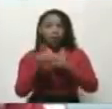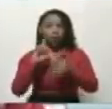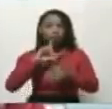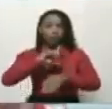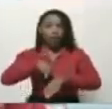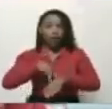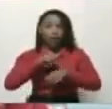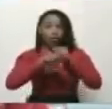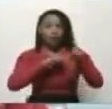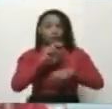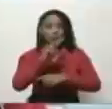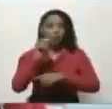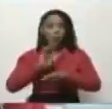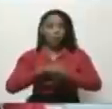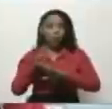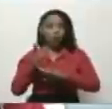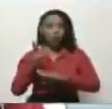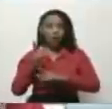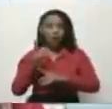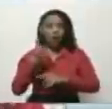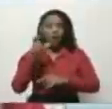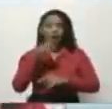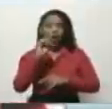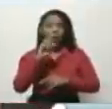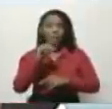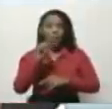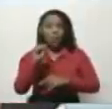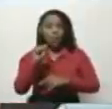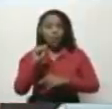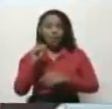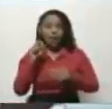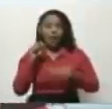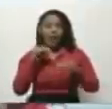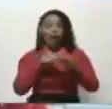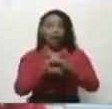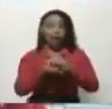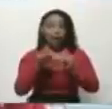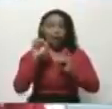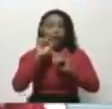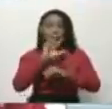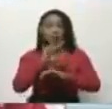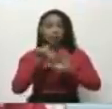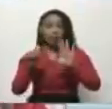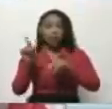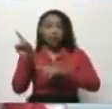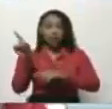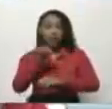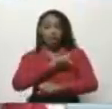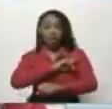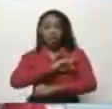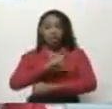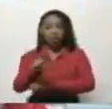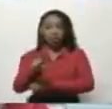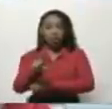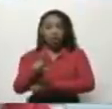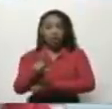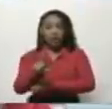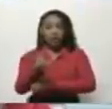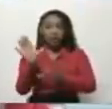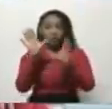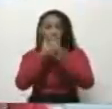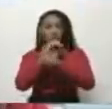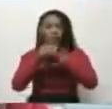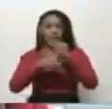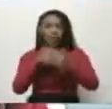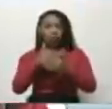XX, porque en efecto Gómez murió en el 36, creo, y esa dictadura oscurantista generó